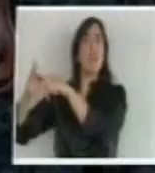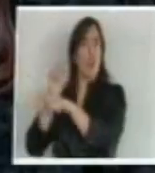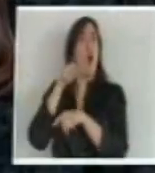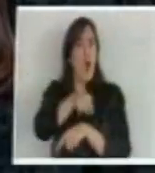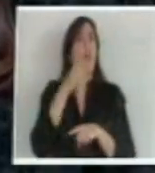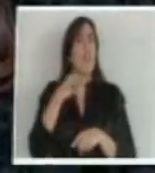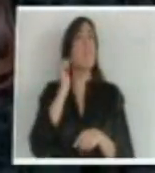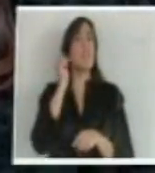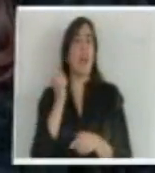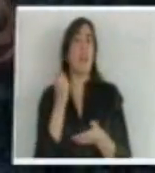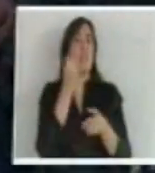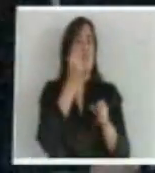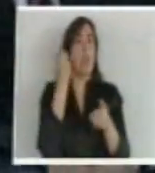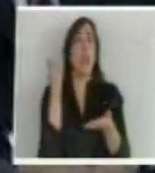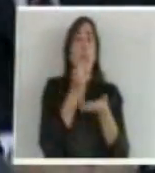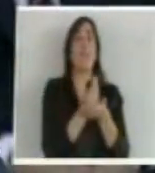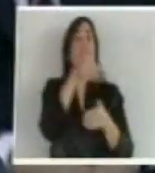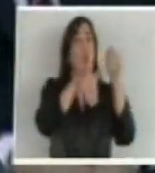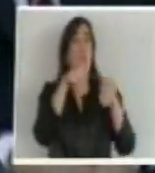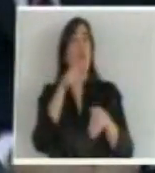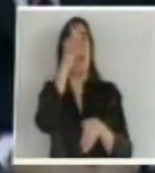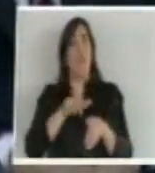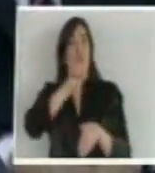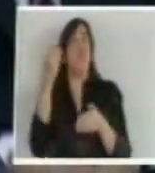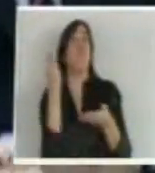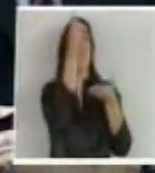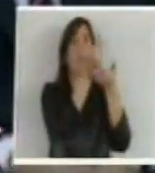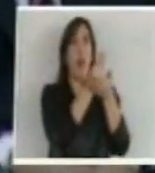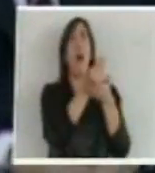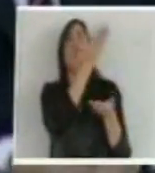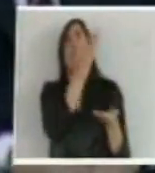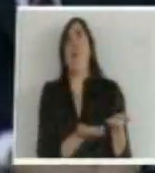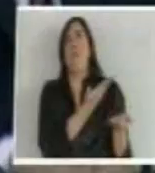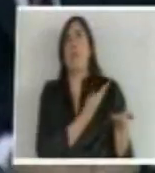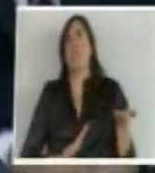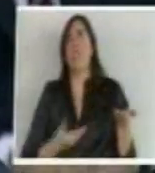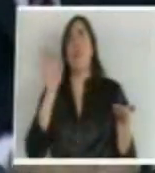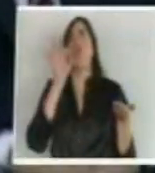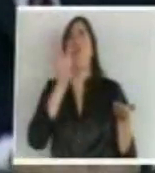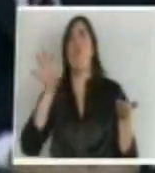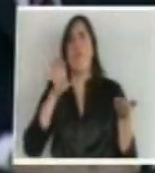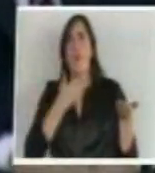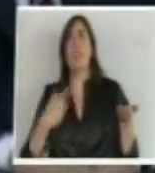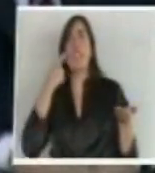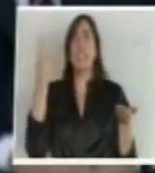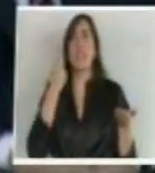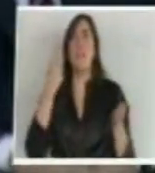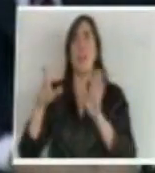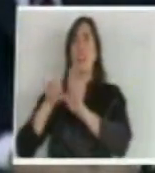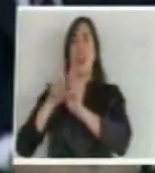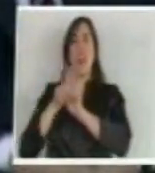voluntad popular para representarlos, desde un presidente, desde un gobernador, intendentes,